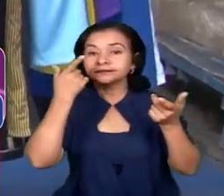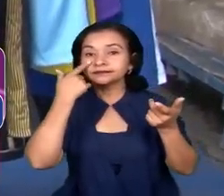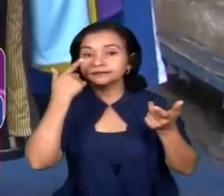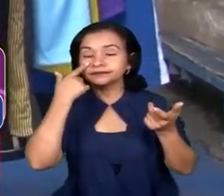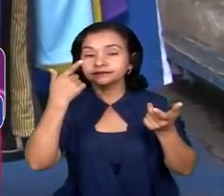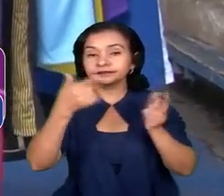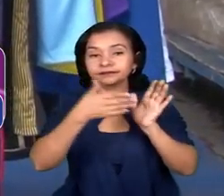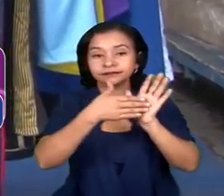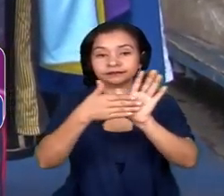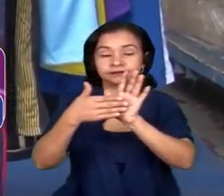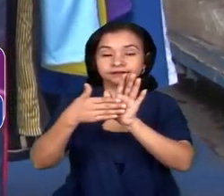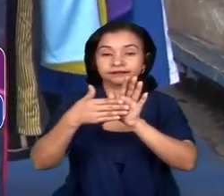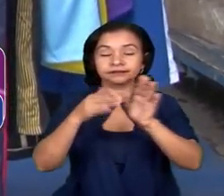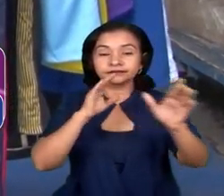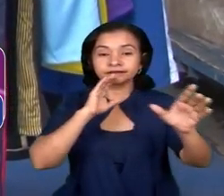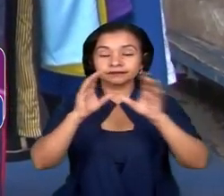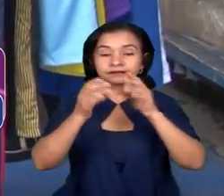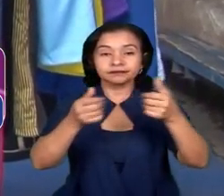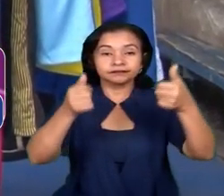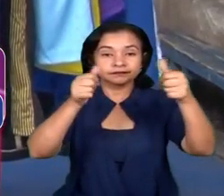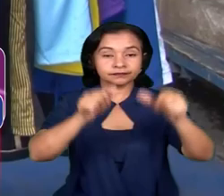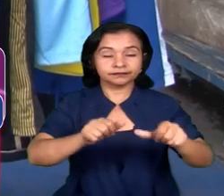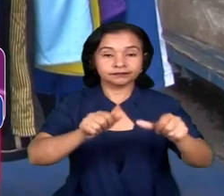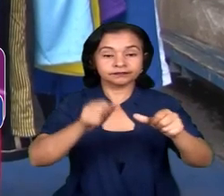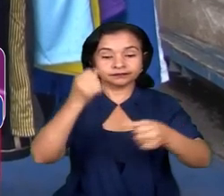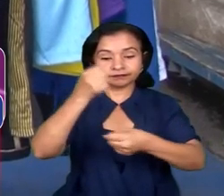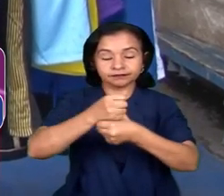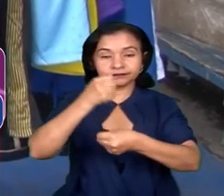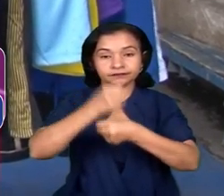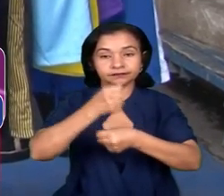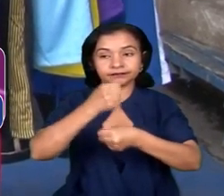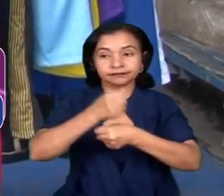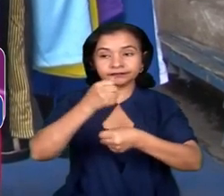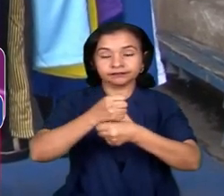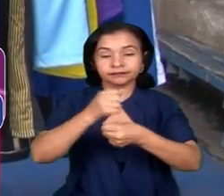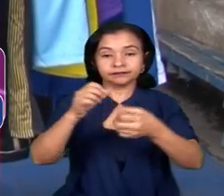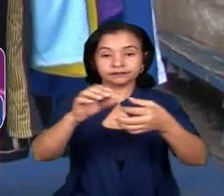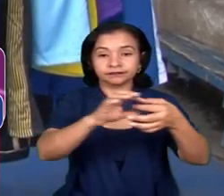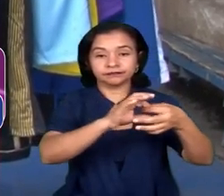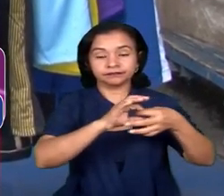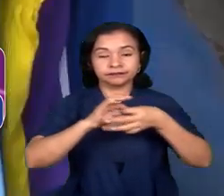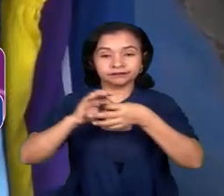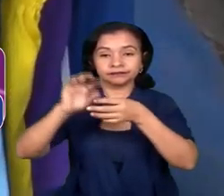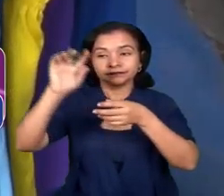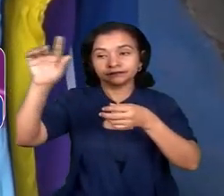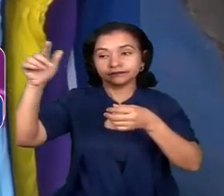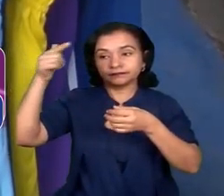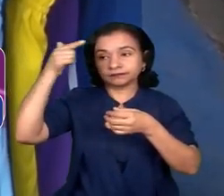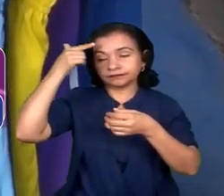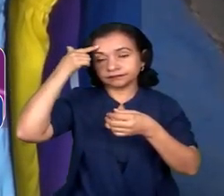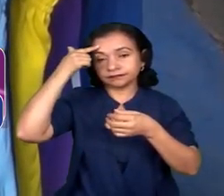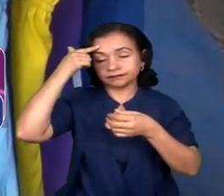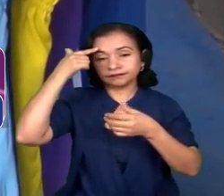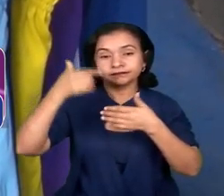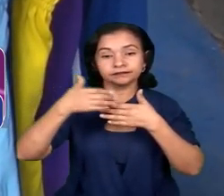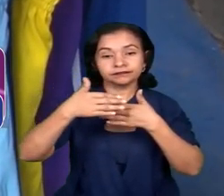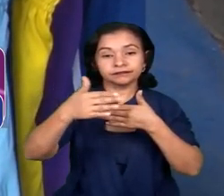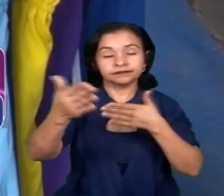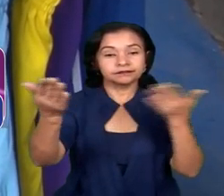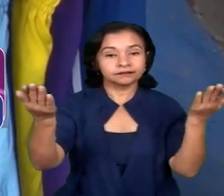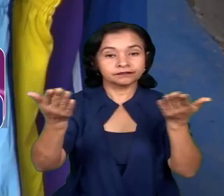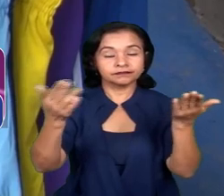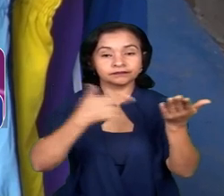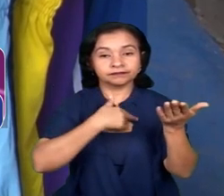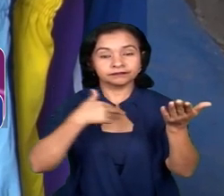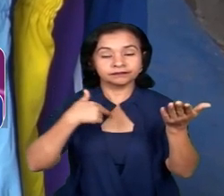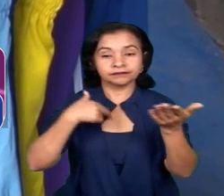este modelo de diálogo, consenso, a este trabajo en articulado desde el gobierno hasta